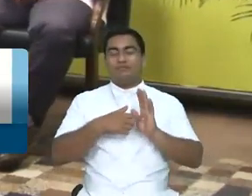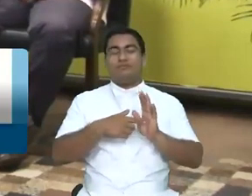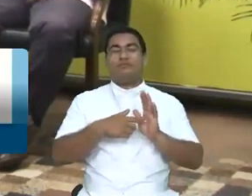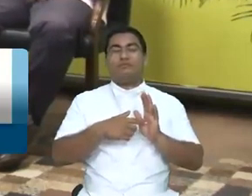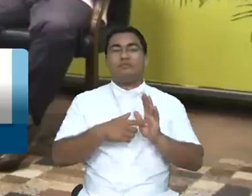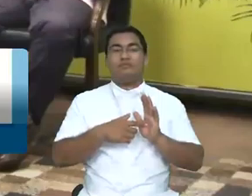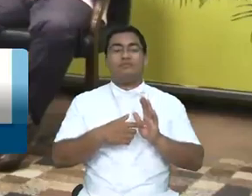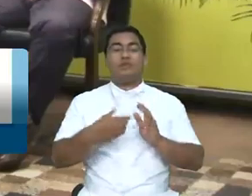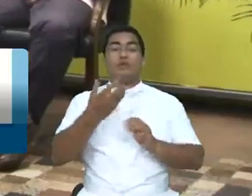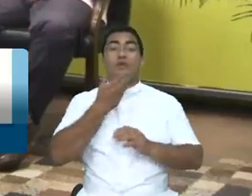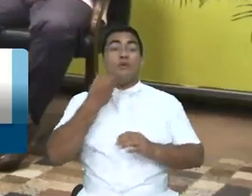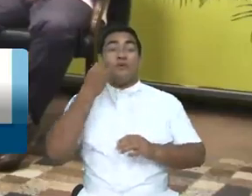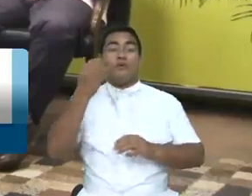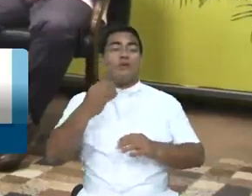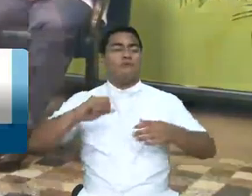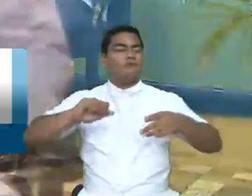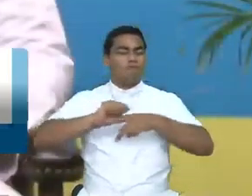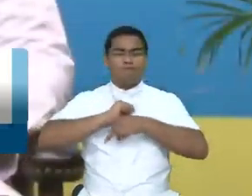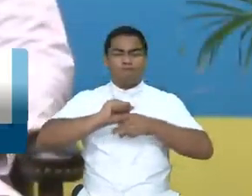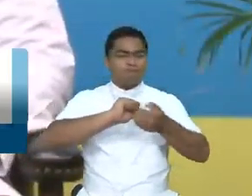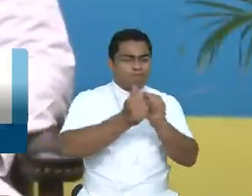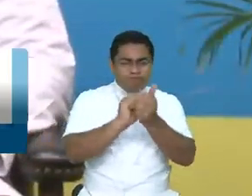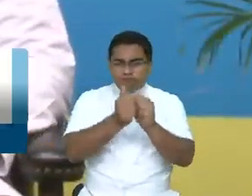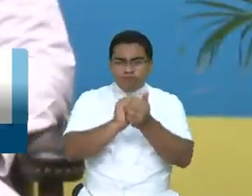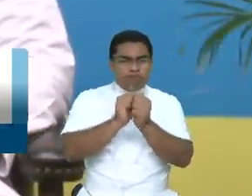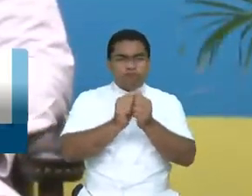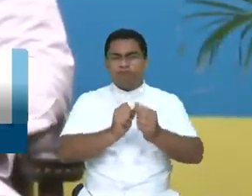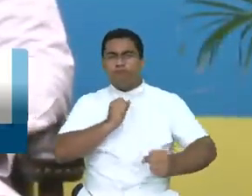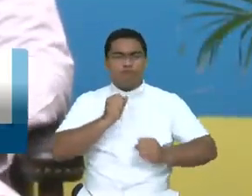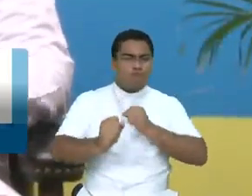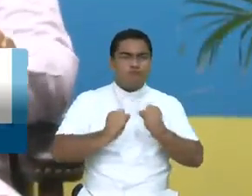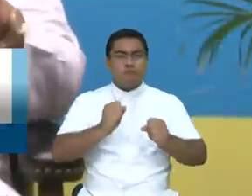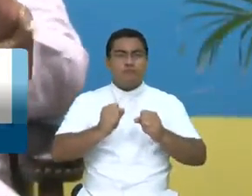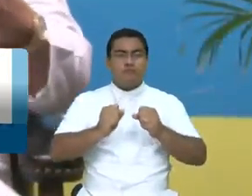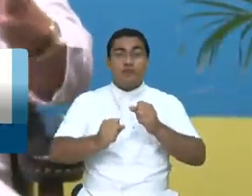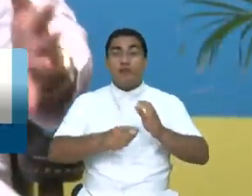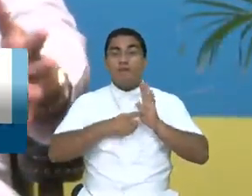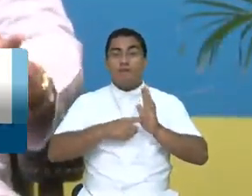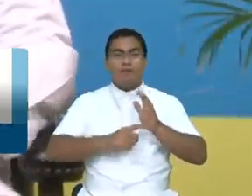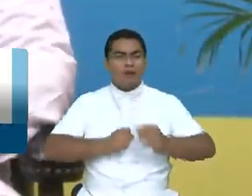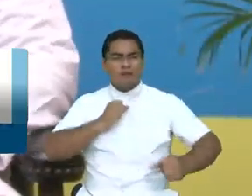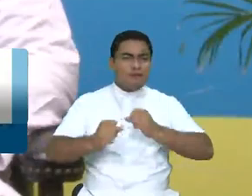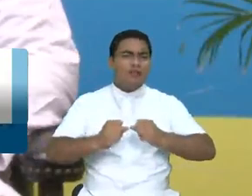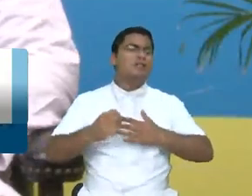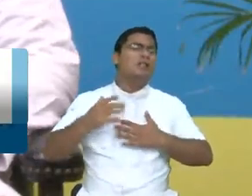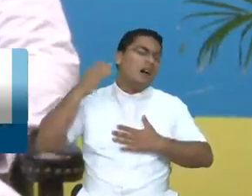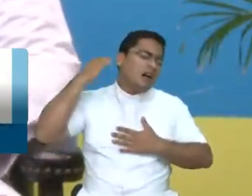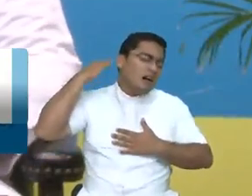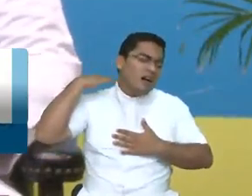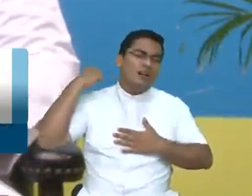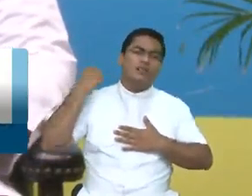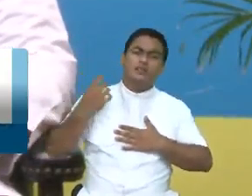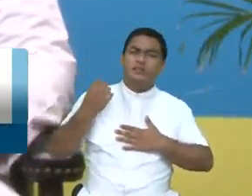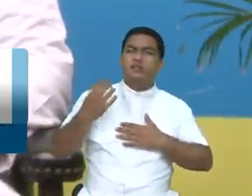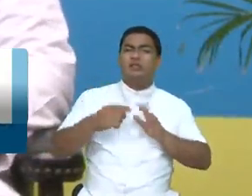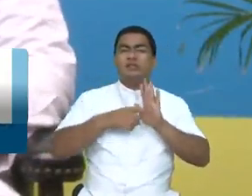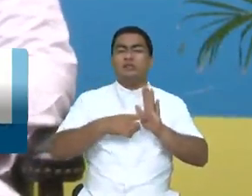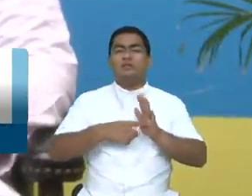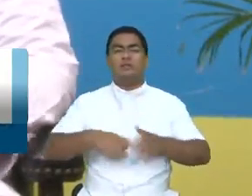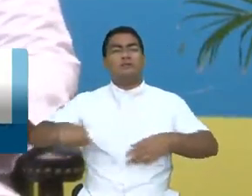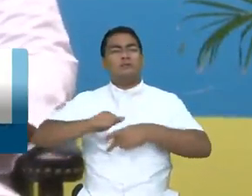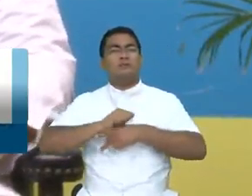Porque depende, si son deportistas de alto rendimiento, pueden sufrir lesiones relacionadas al deporte, sobre todo los que hacen gimnasio,